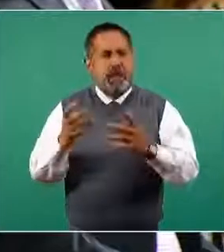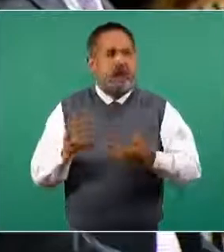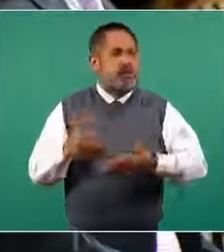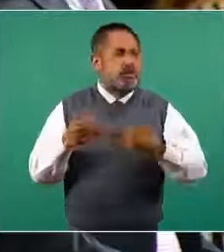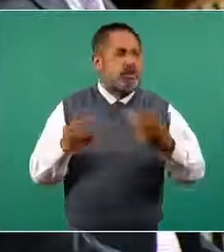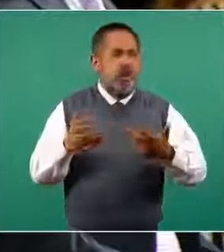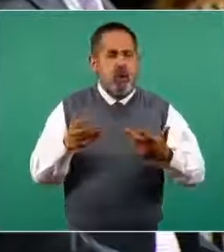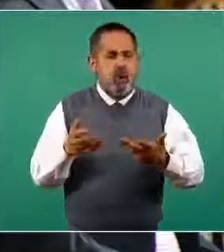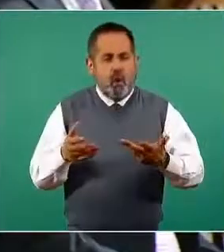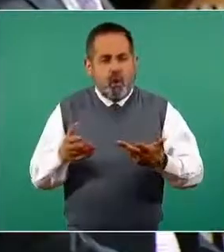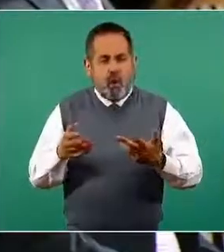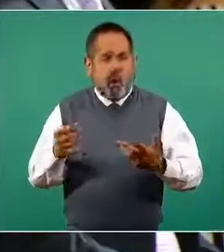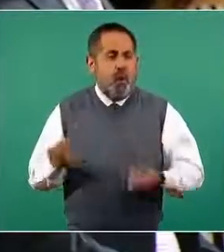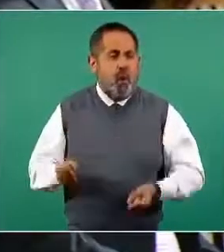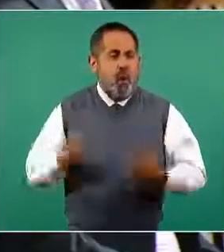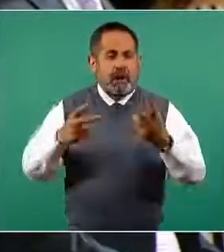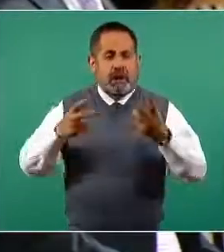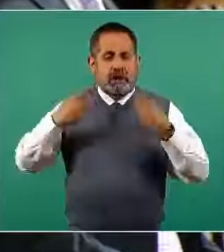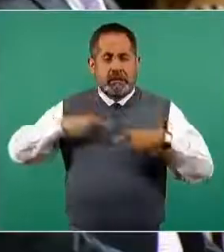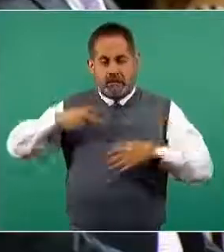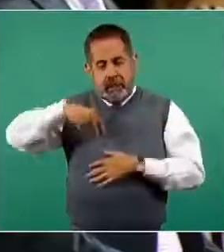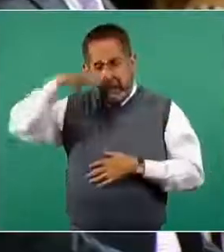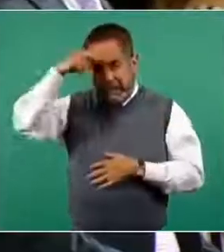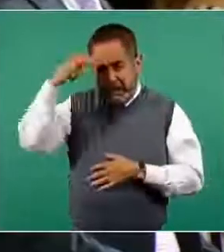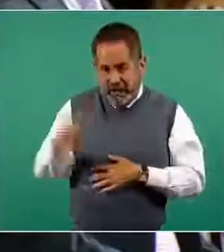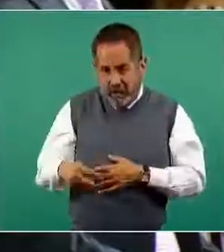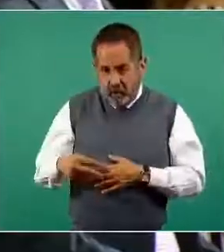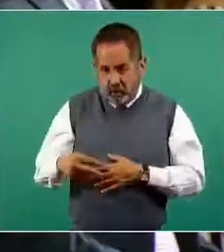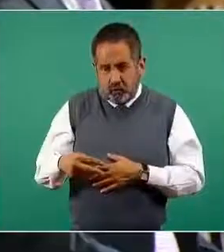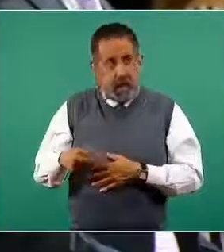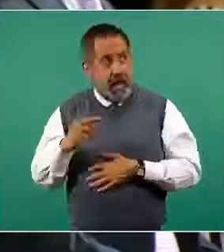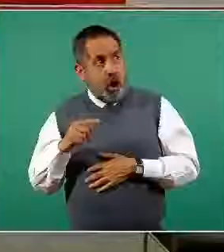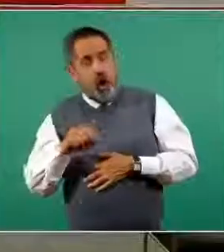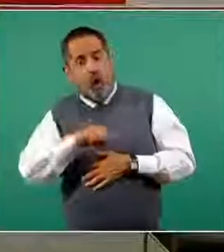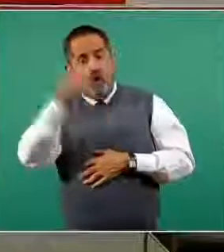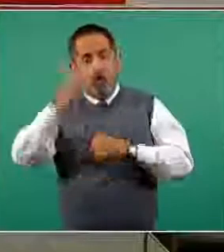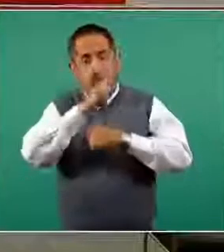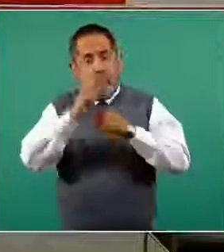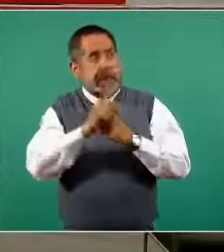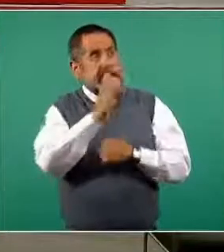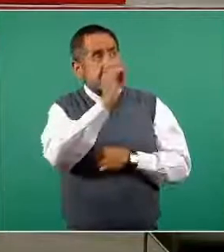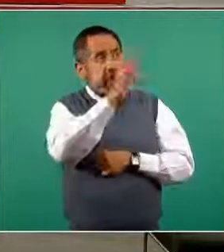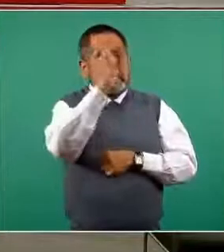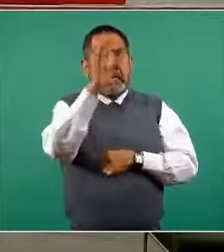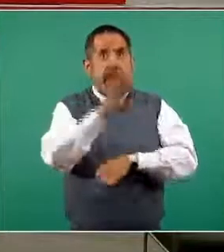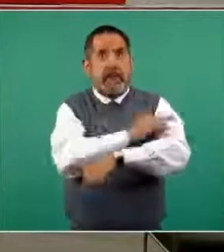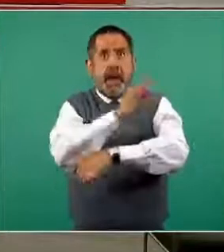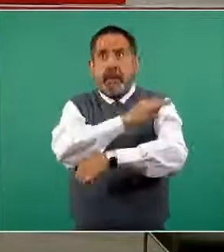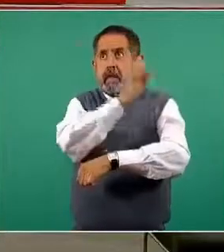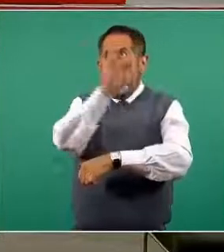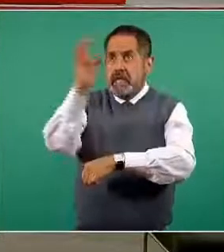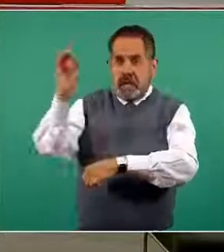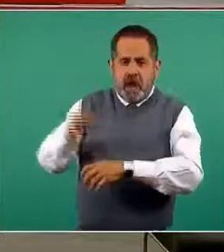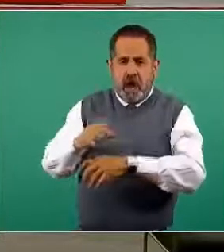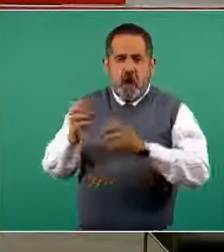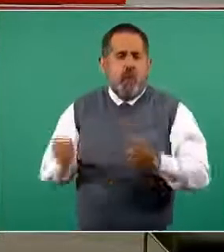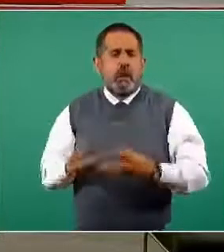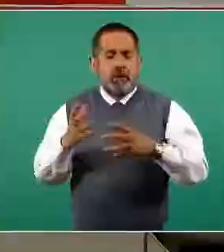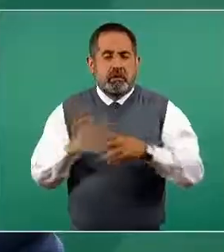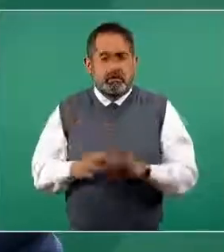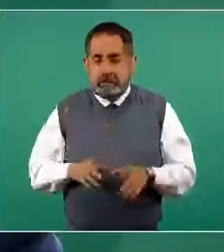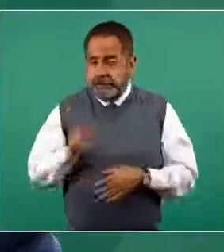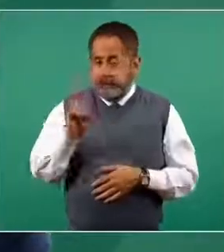o un cálculo de cuántos mexicanos se han vacunado fuera del país. No tenemos una estimación